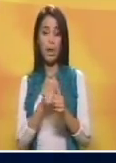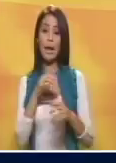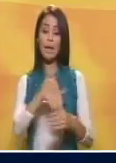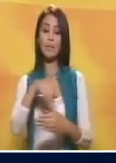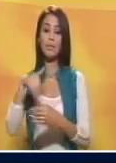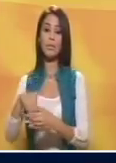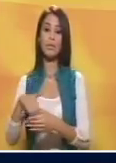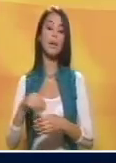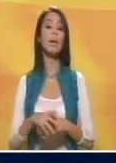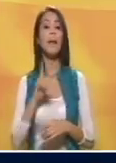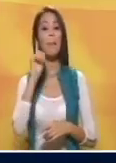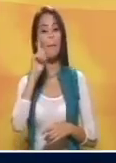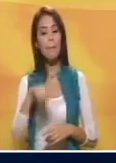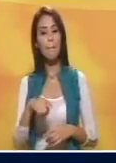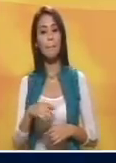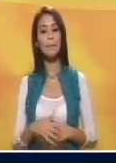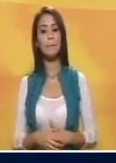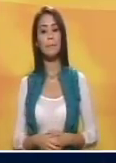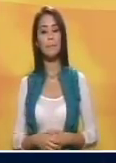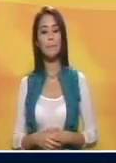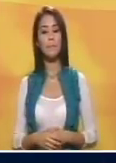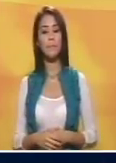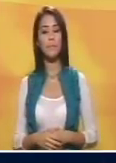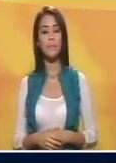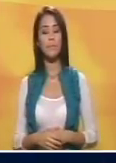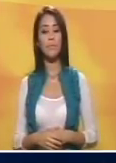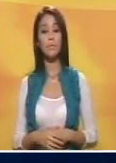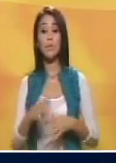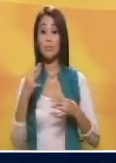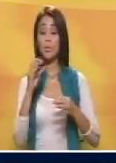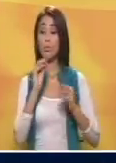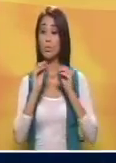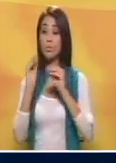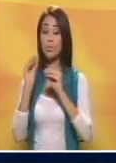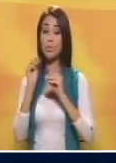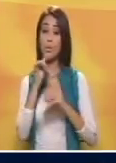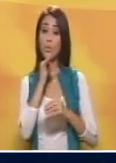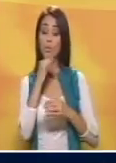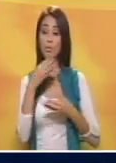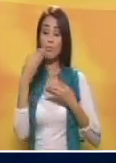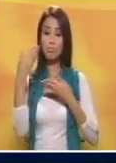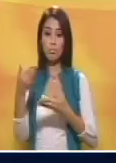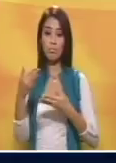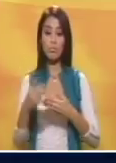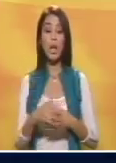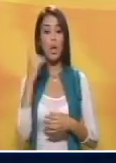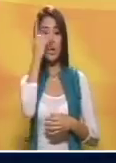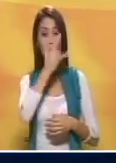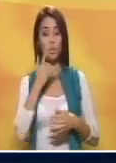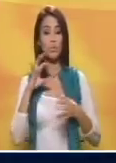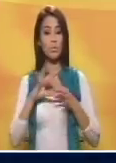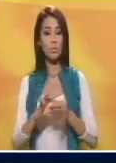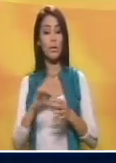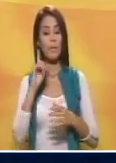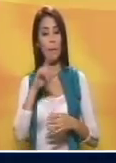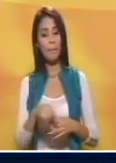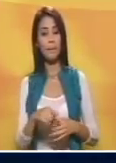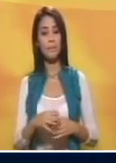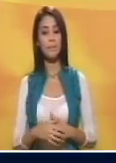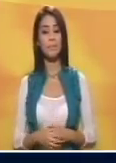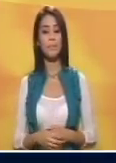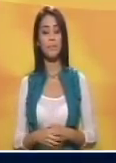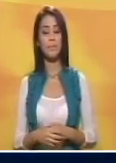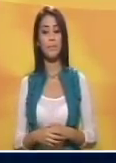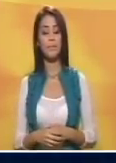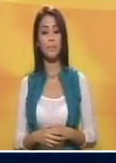pero asimismo también hemos enviado comunicación a la Unión Africana y a la CEAO, de